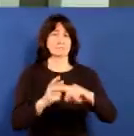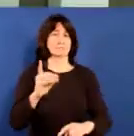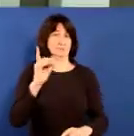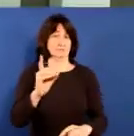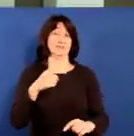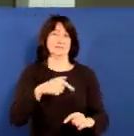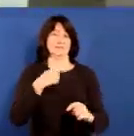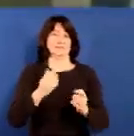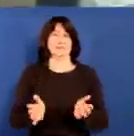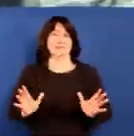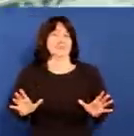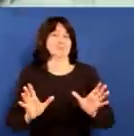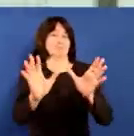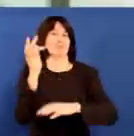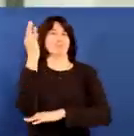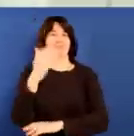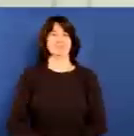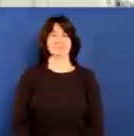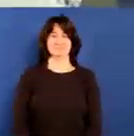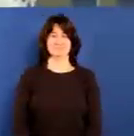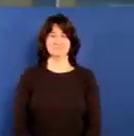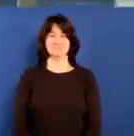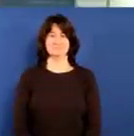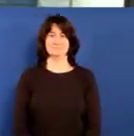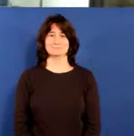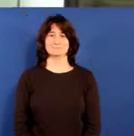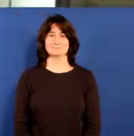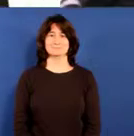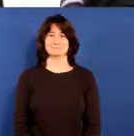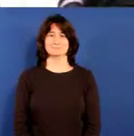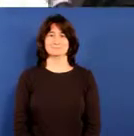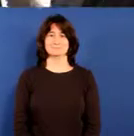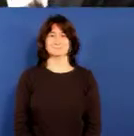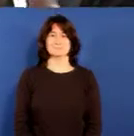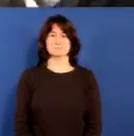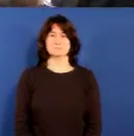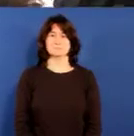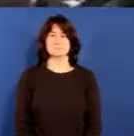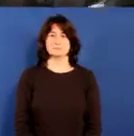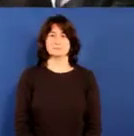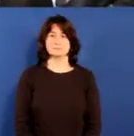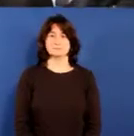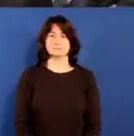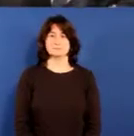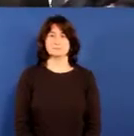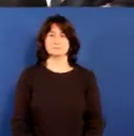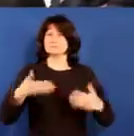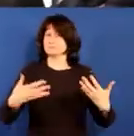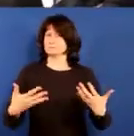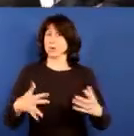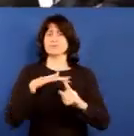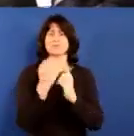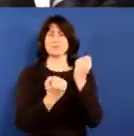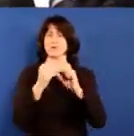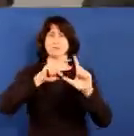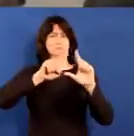agujero, el pacto de hierro entre lo público y lo privado. El grupo IMQ es ya una referencia por su dilatada historia, por